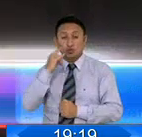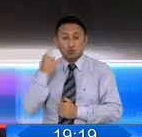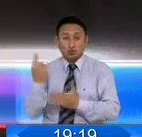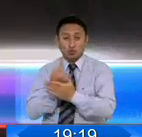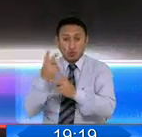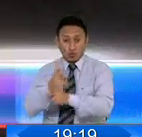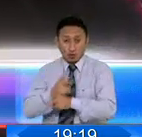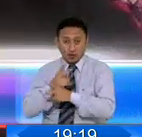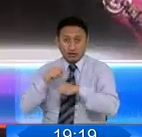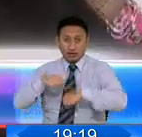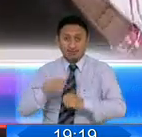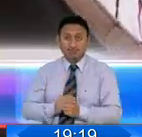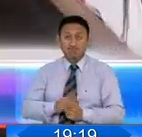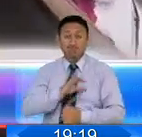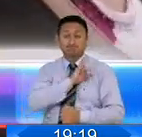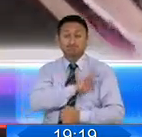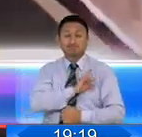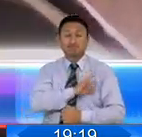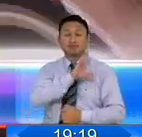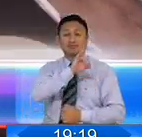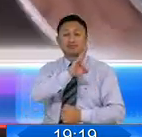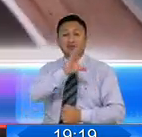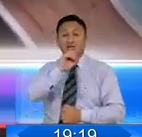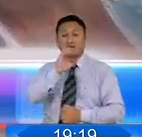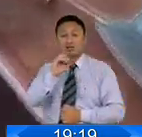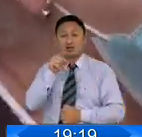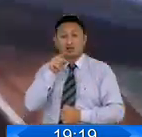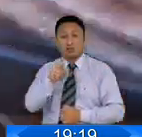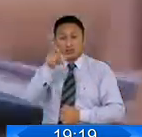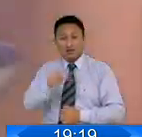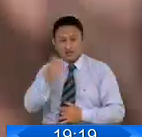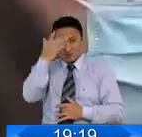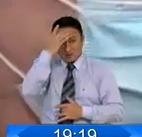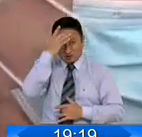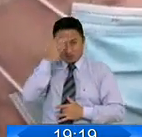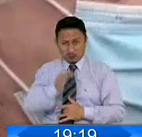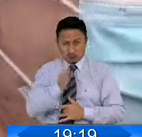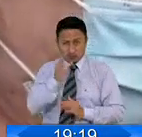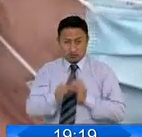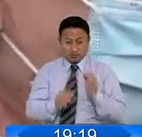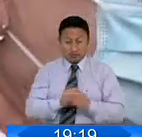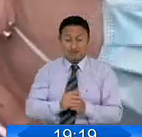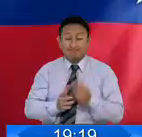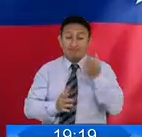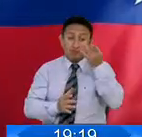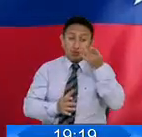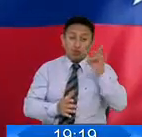momento, Chile ha registrado más de 700.000 infectados de COVID-19 y 18.000 fallecidos.